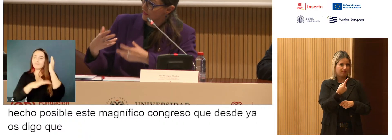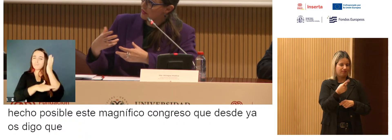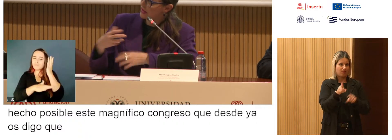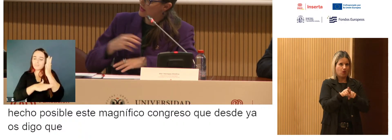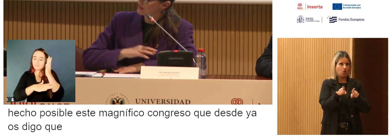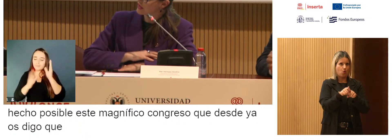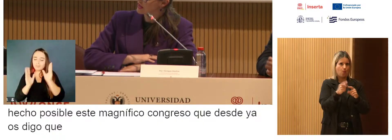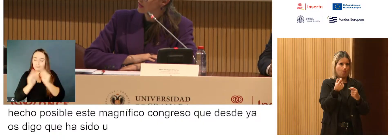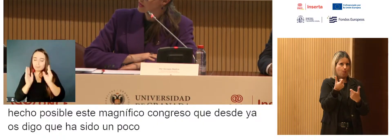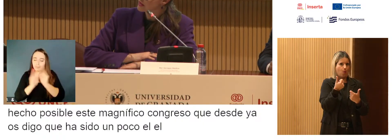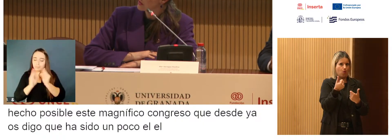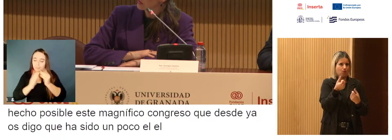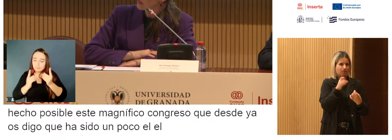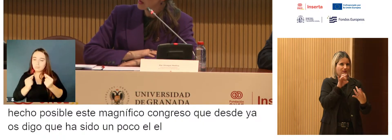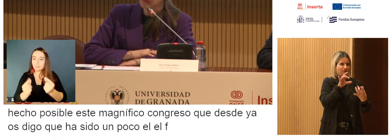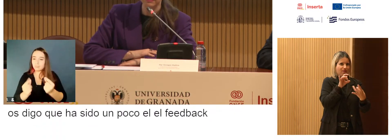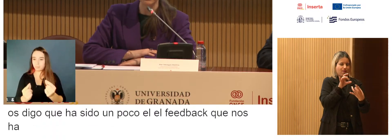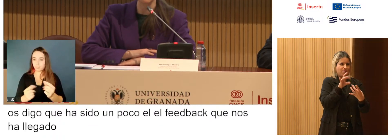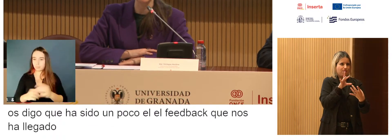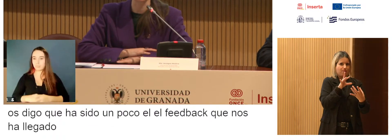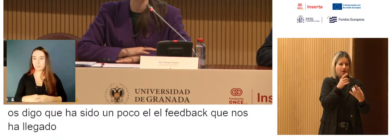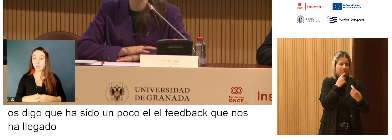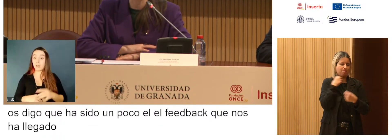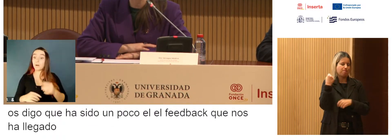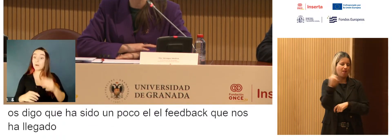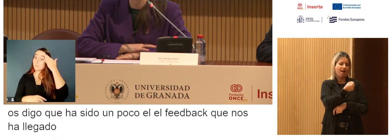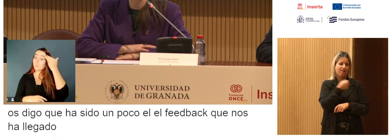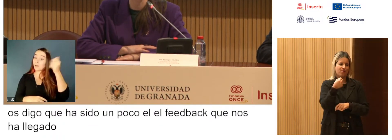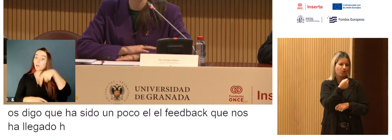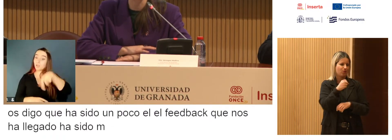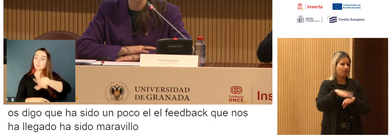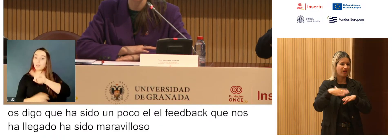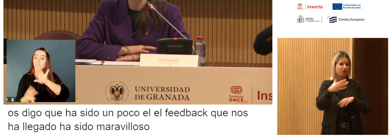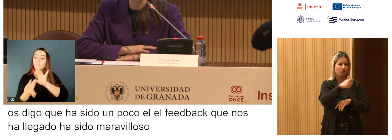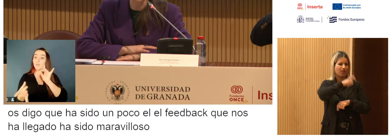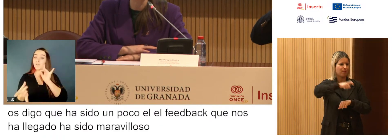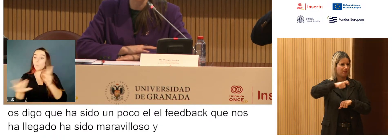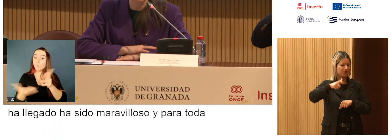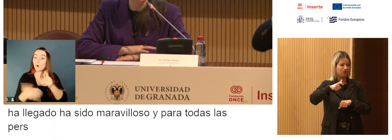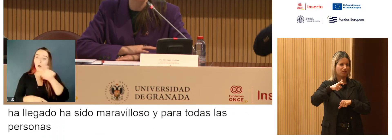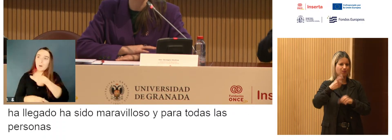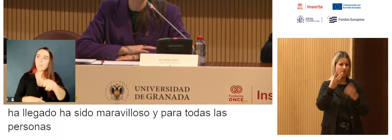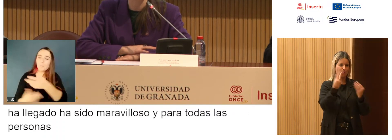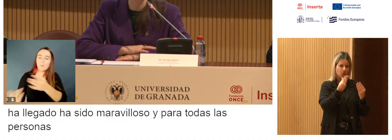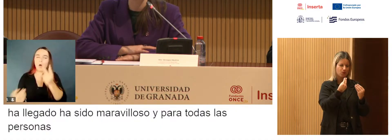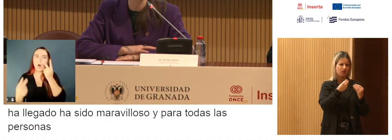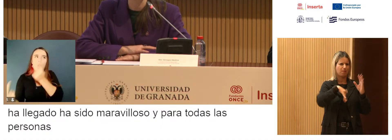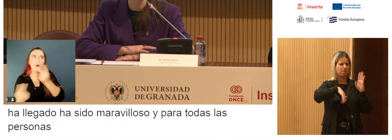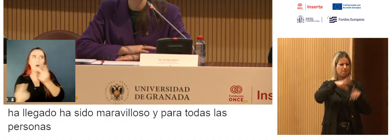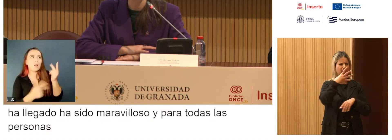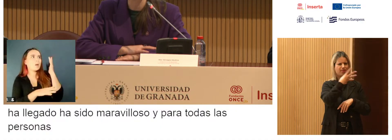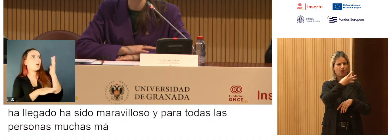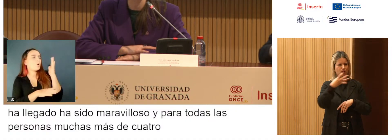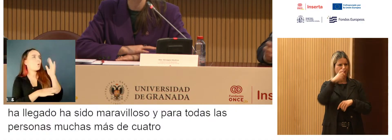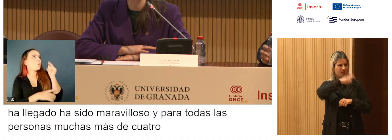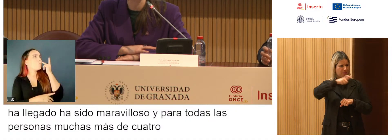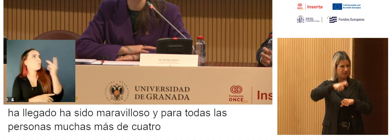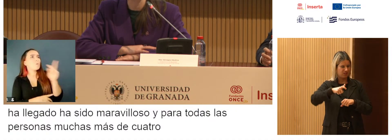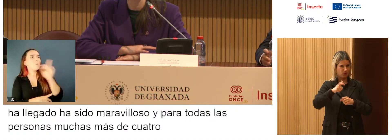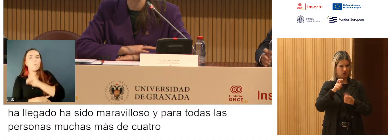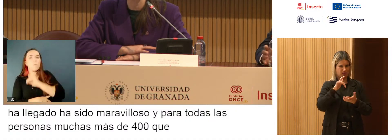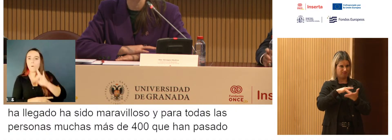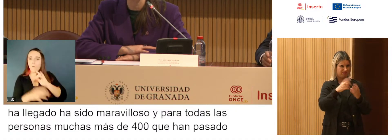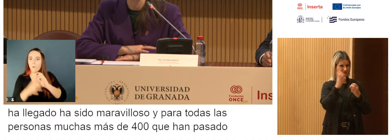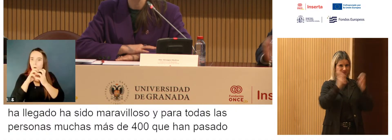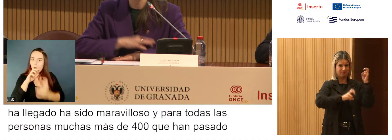el feedback que nos ha llegado, ha sido maravilloso, y para todas las personas, muchas, más de 400, que han pasado por